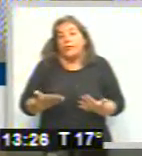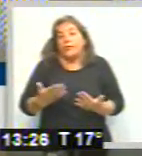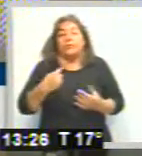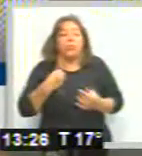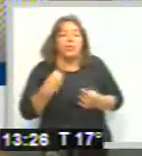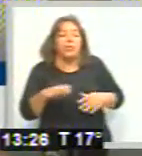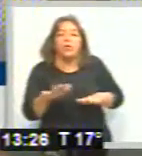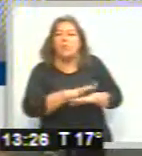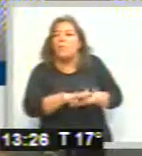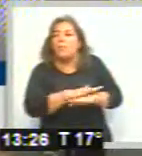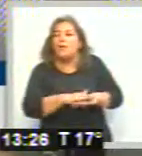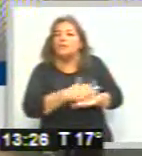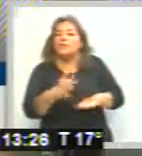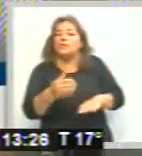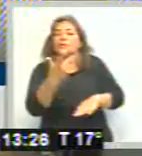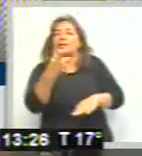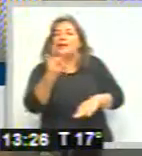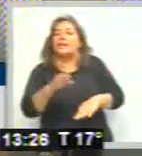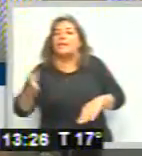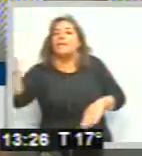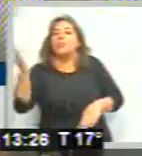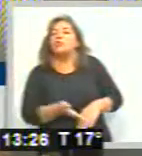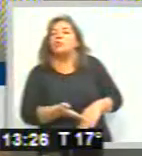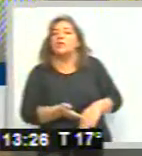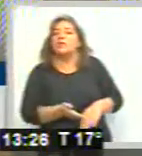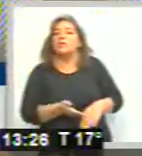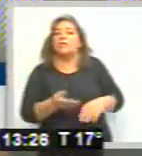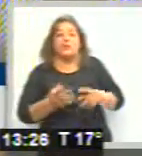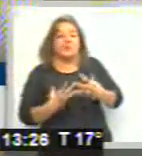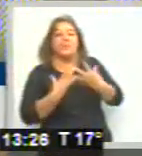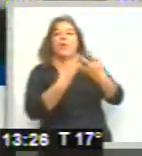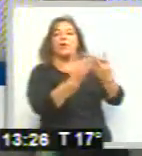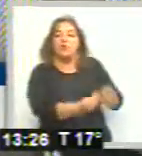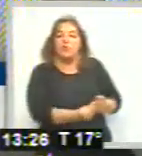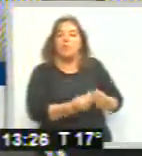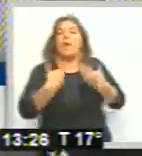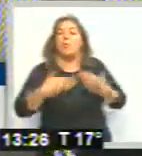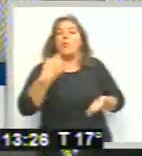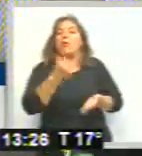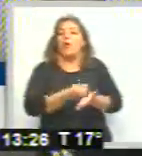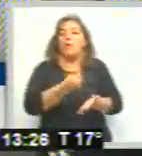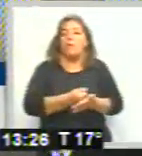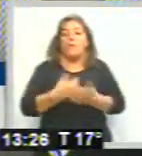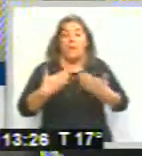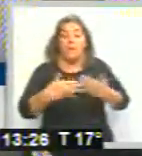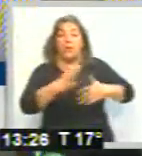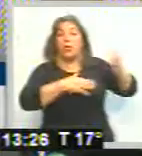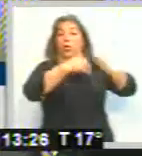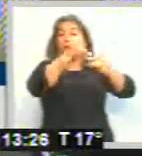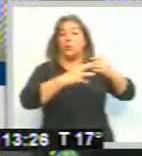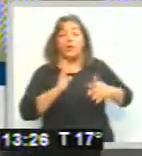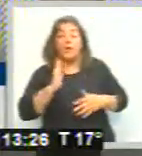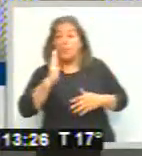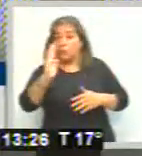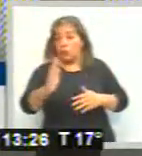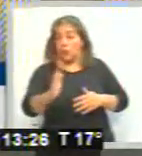un 30% se va a destinar a este plan. Y aparte de tener, bueno, un terreno que ya tenga avance de